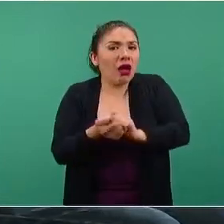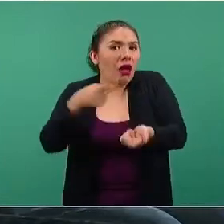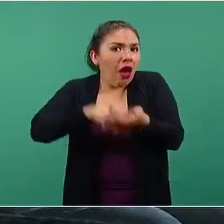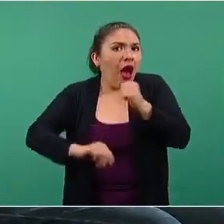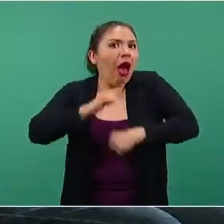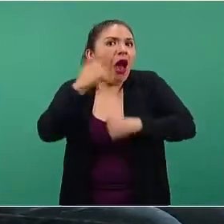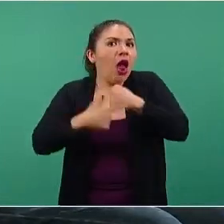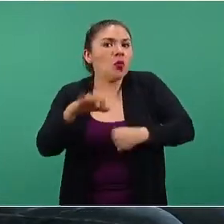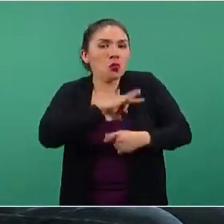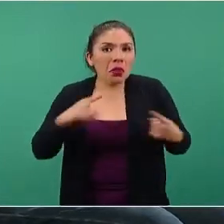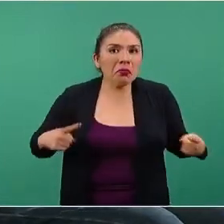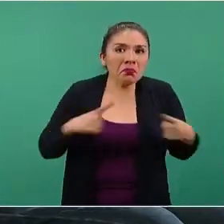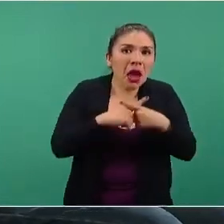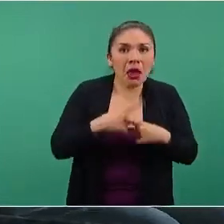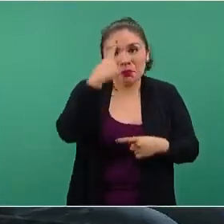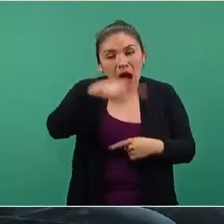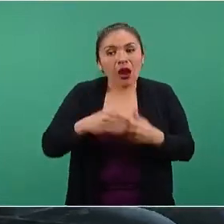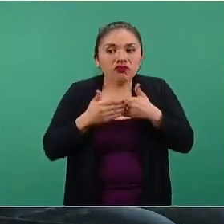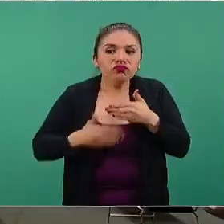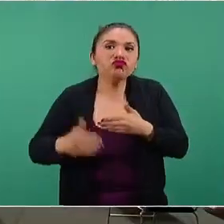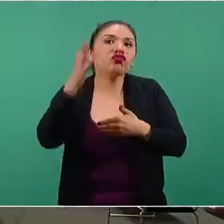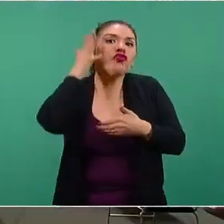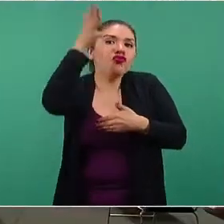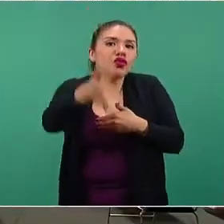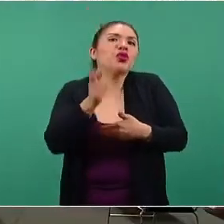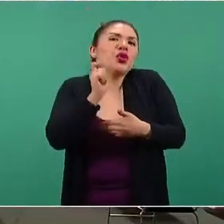contraindicación o de efectos a largo plazo.